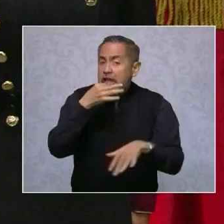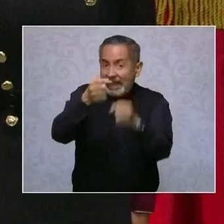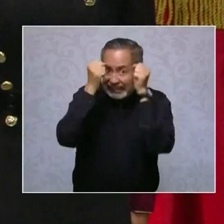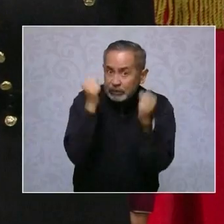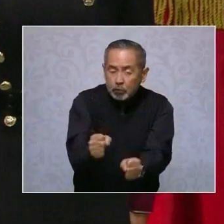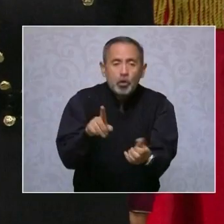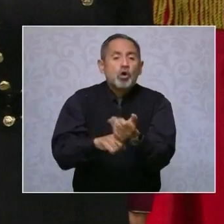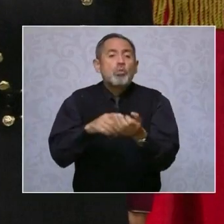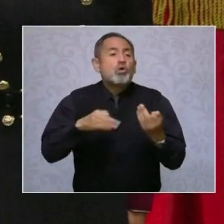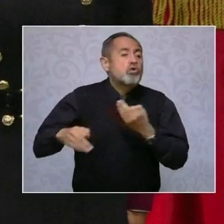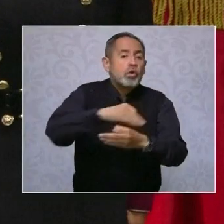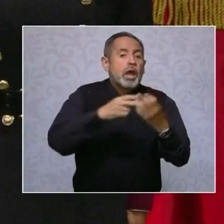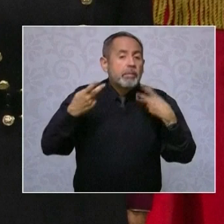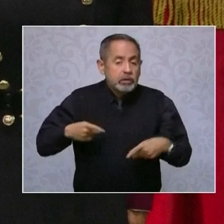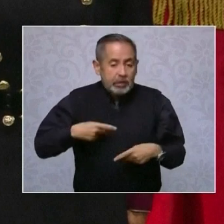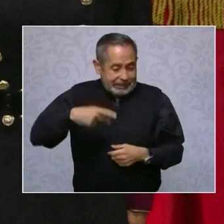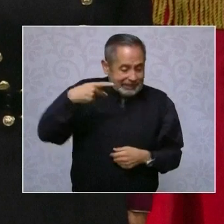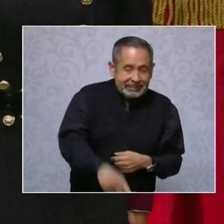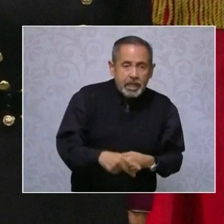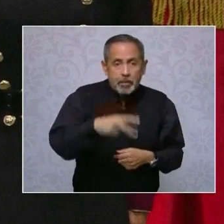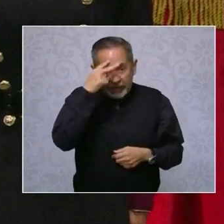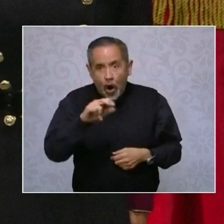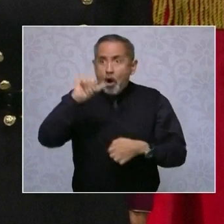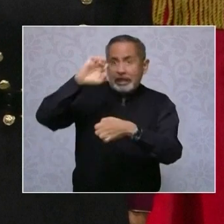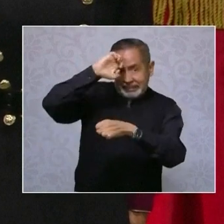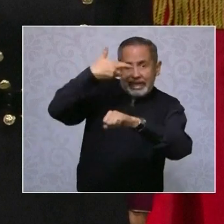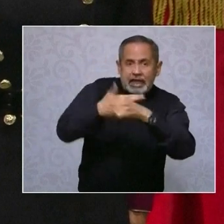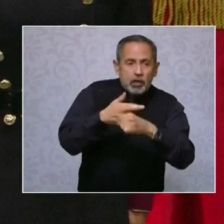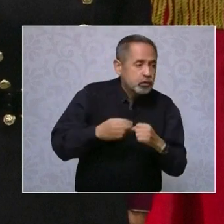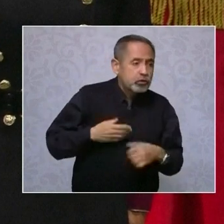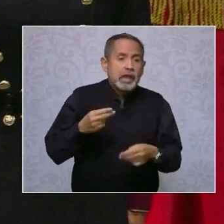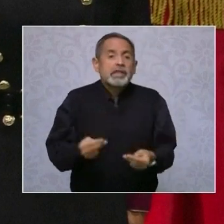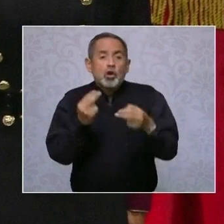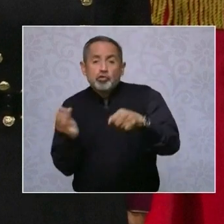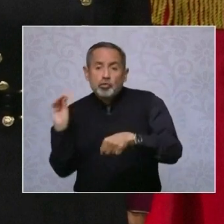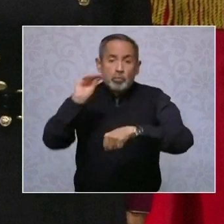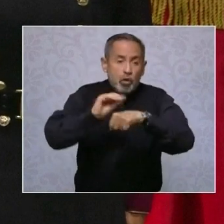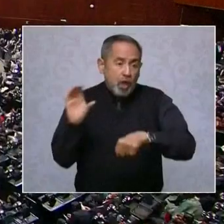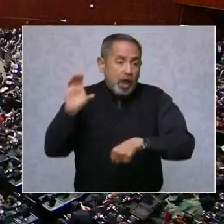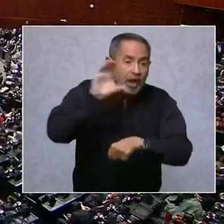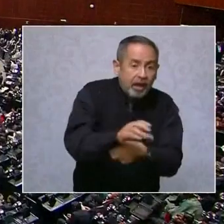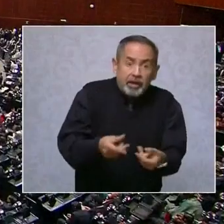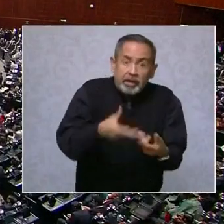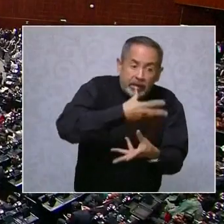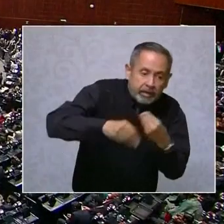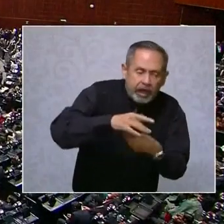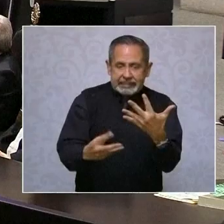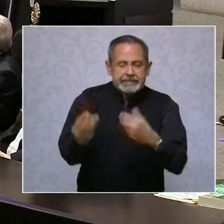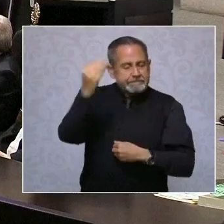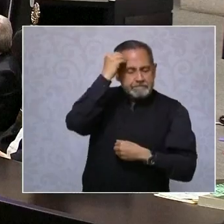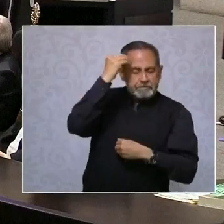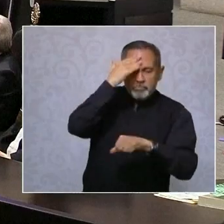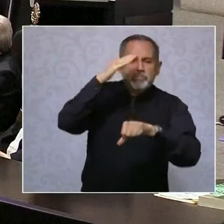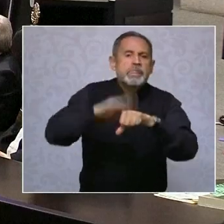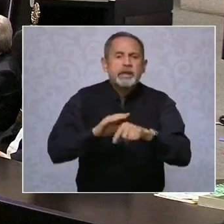y las inversiones privadas en medio de preocupaciones por proyectos de ley impulsados por su predecesor.